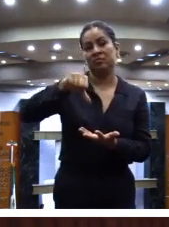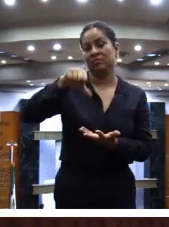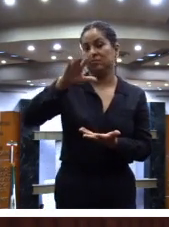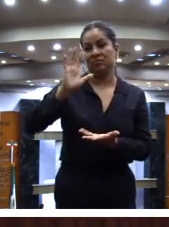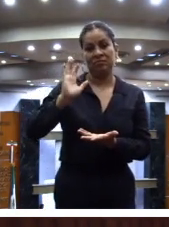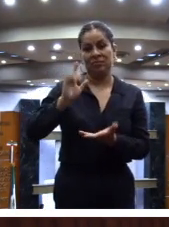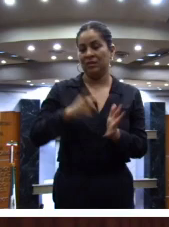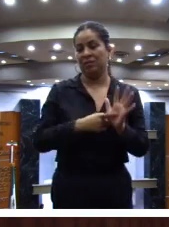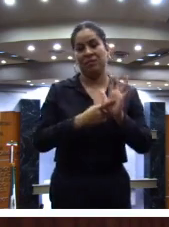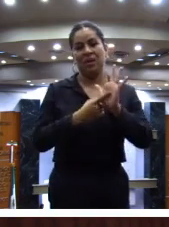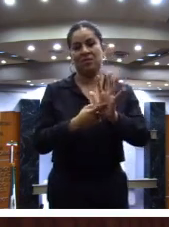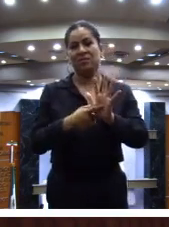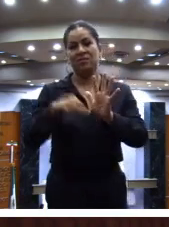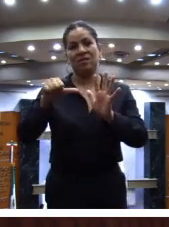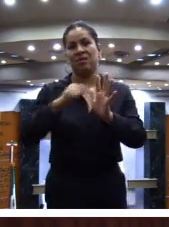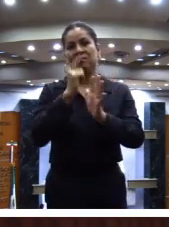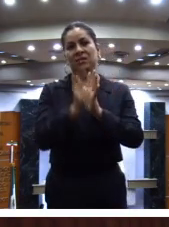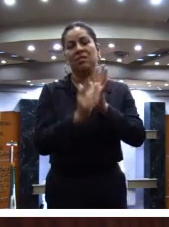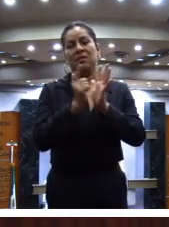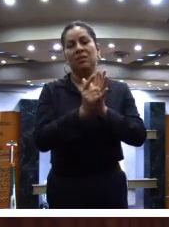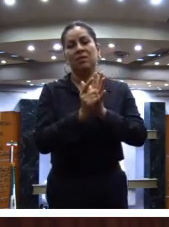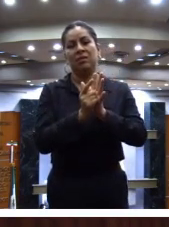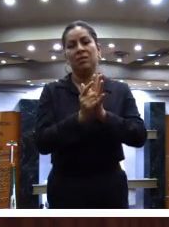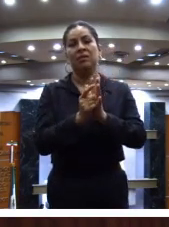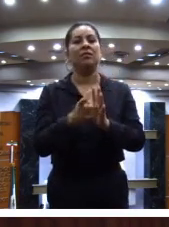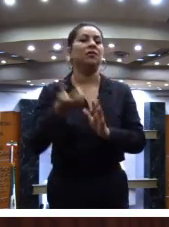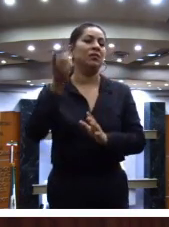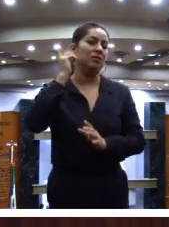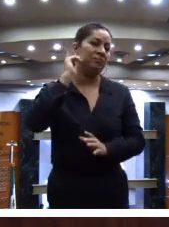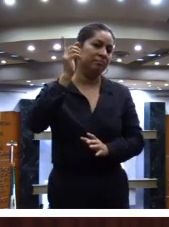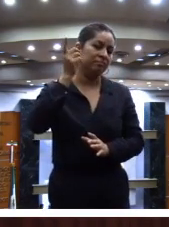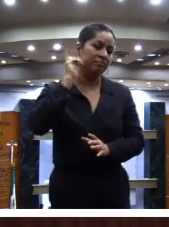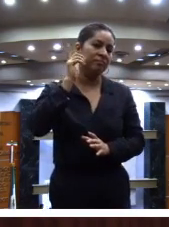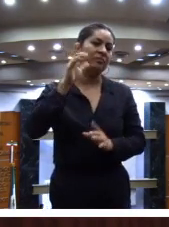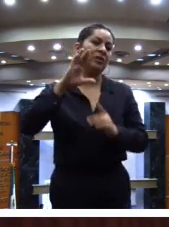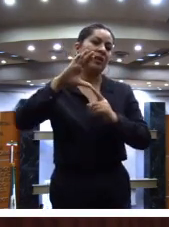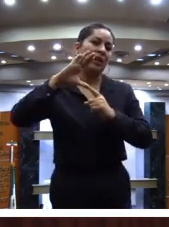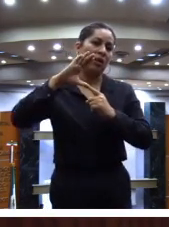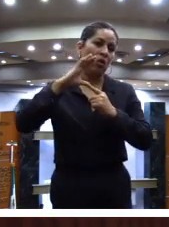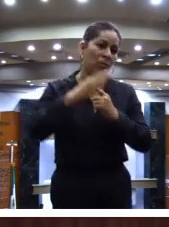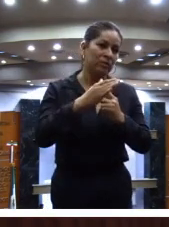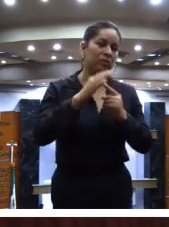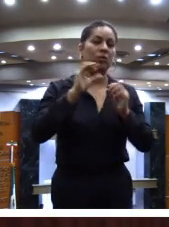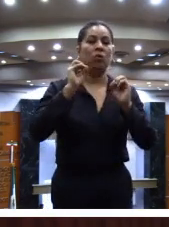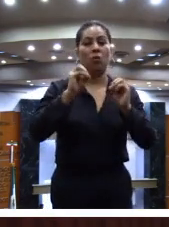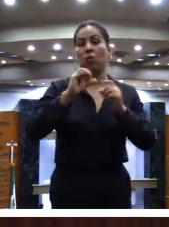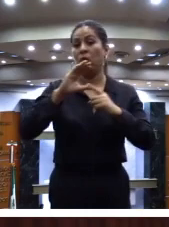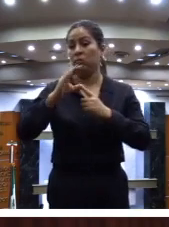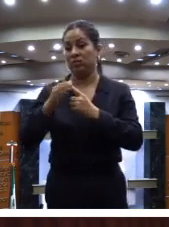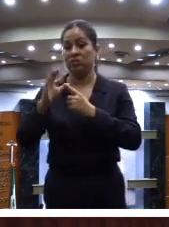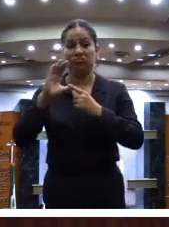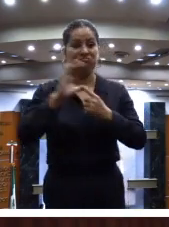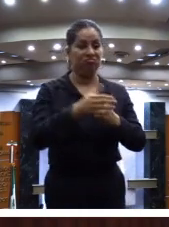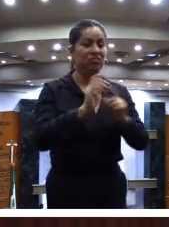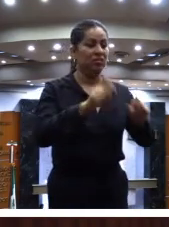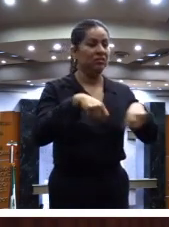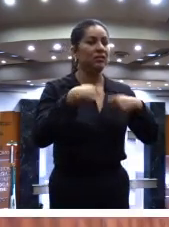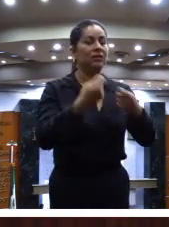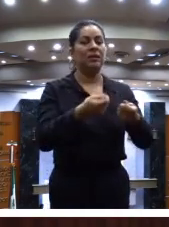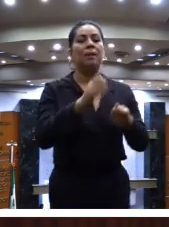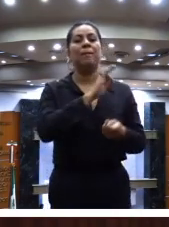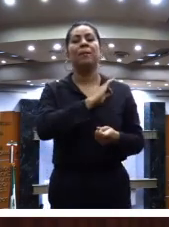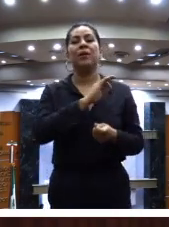Tribuna presentar esta iniciativa y espero que la comisión o comisiones a las que se turne puedan